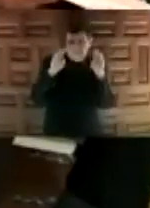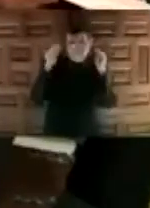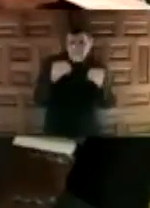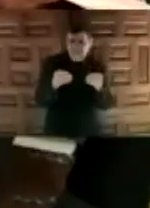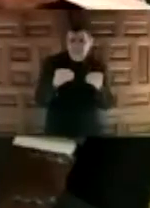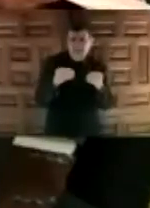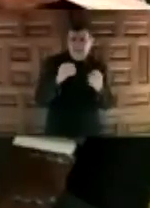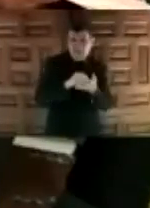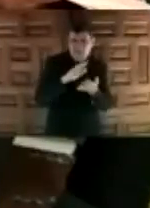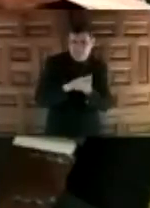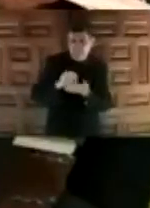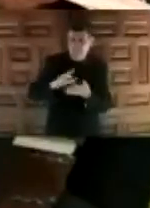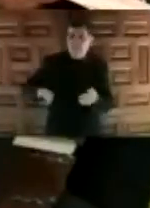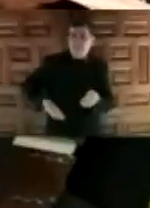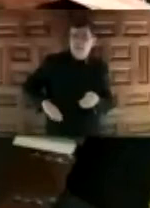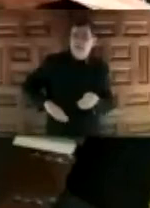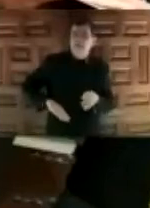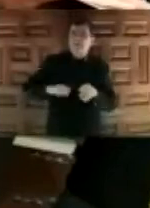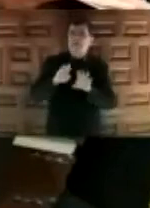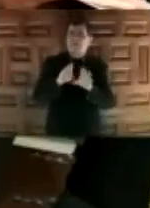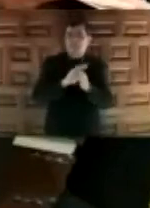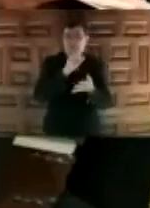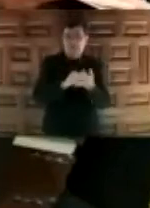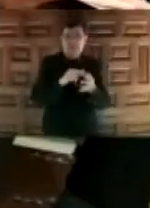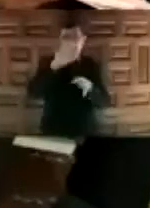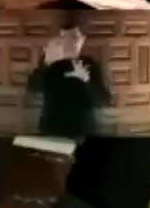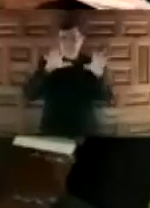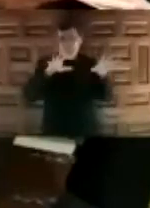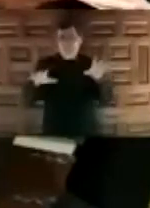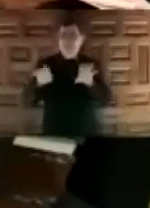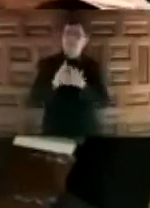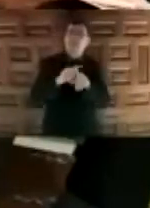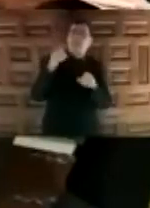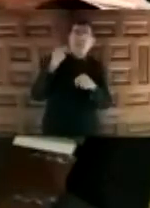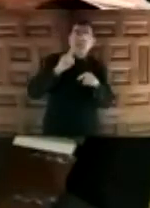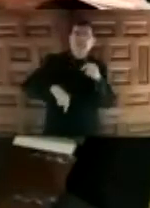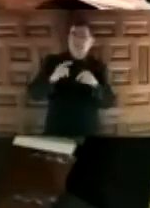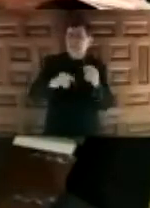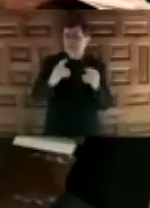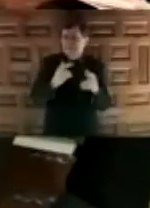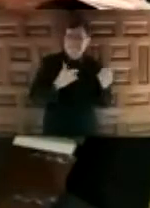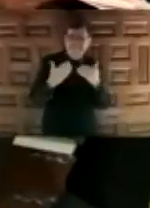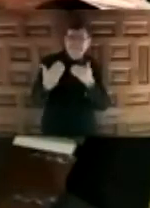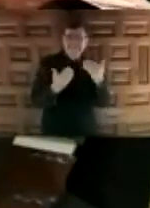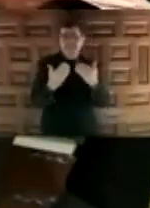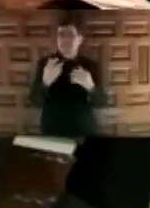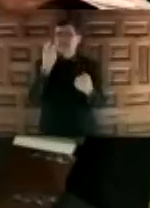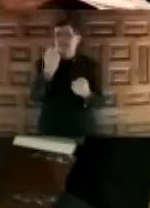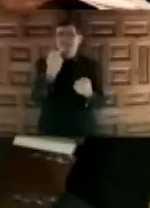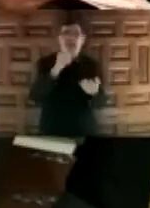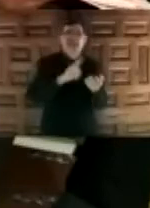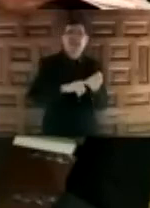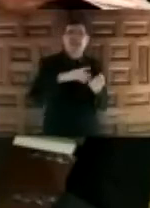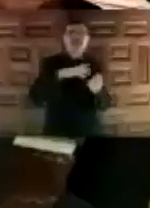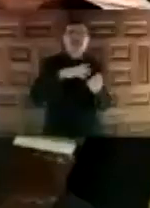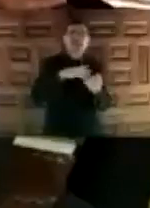que capitalizó beneficios en algunas regiones del país en detrimento de otras más. Y eso es